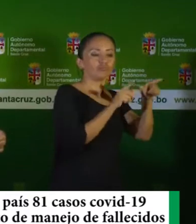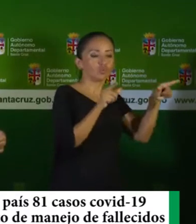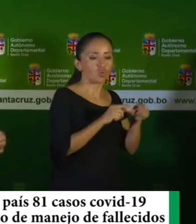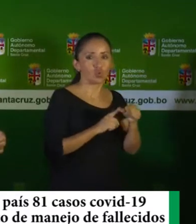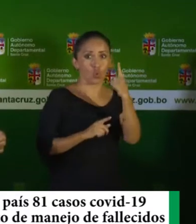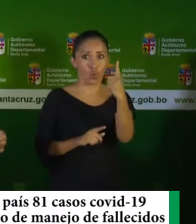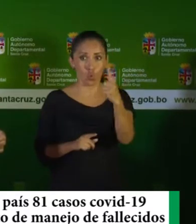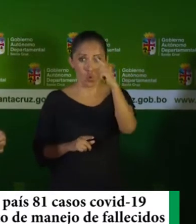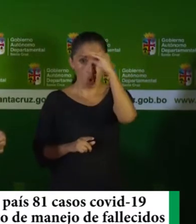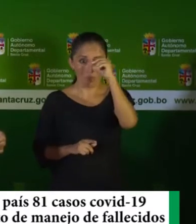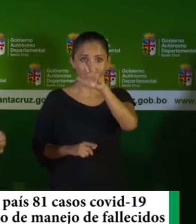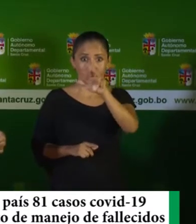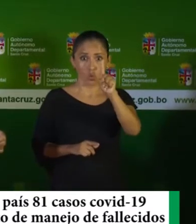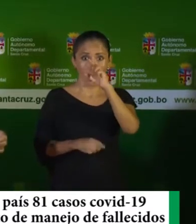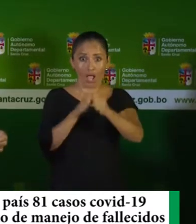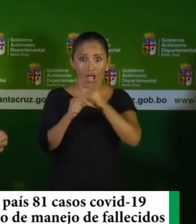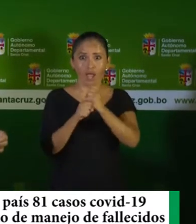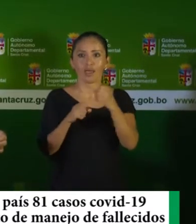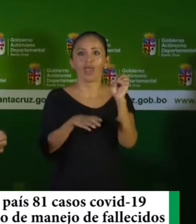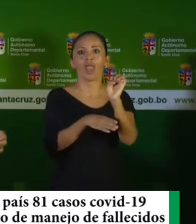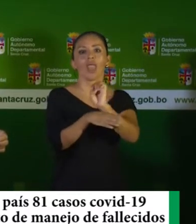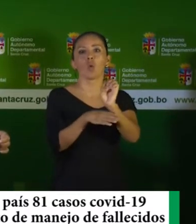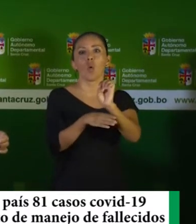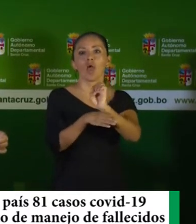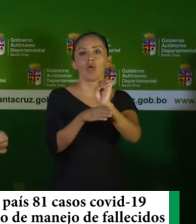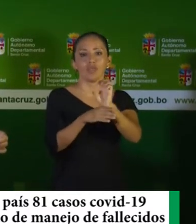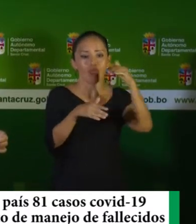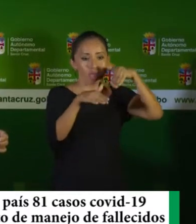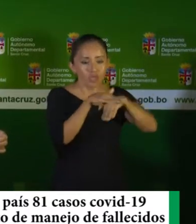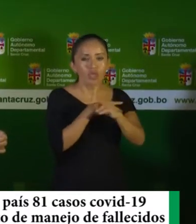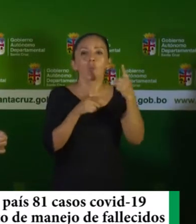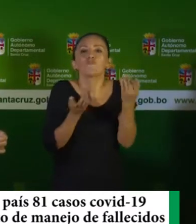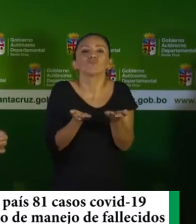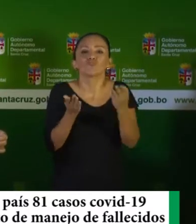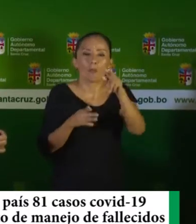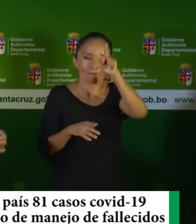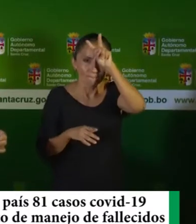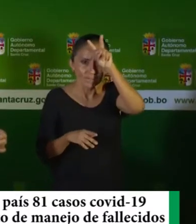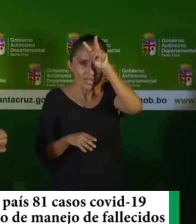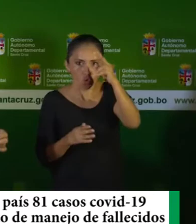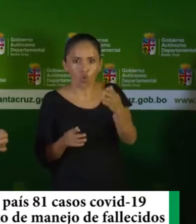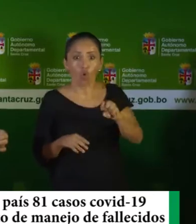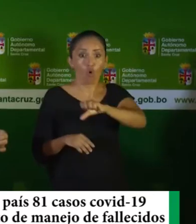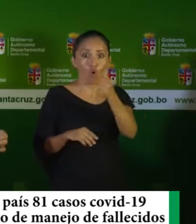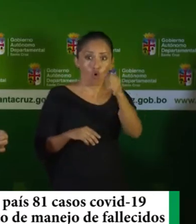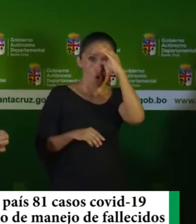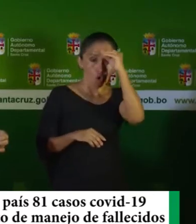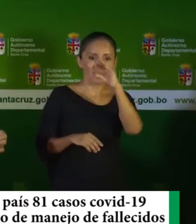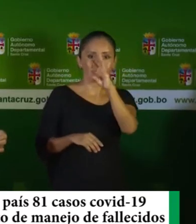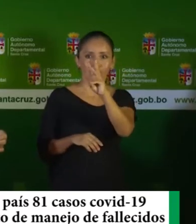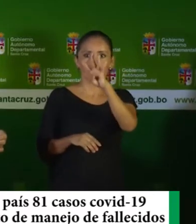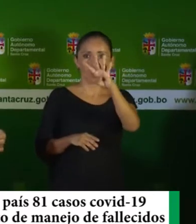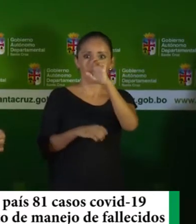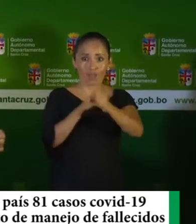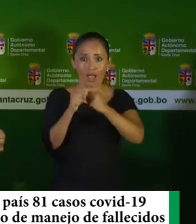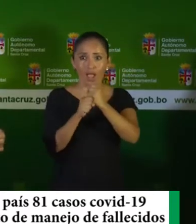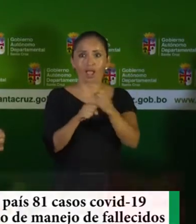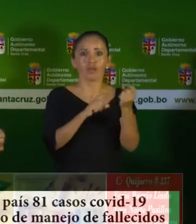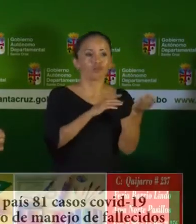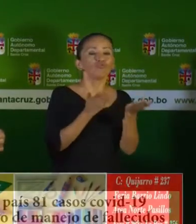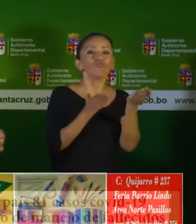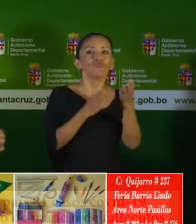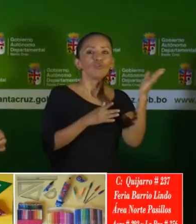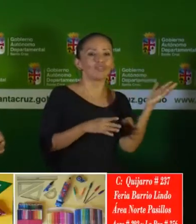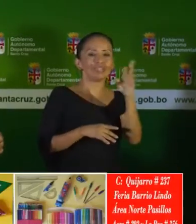masculino de 31 años que viene de Ecuador, entró vía Perú, y el otro también es masculino de 64 años que viene de